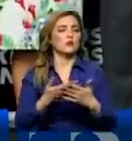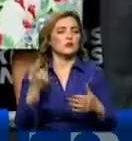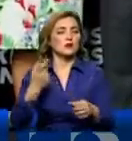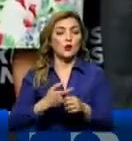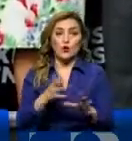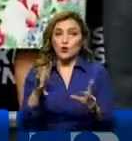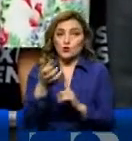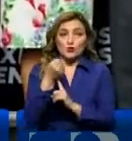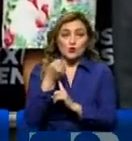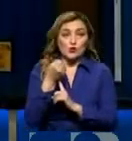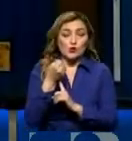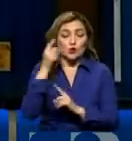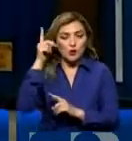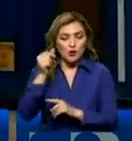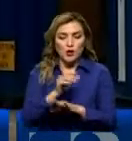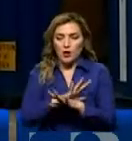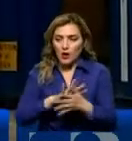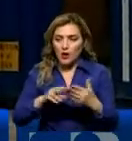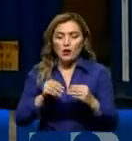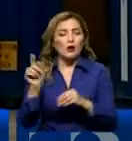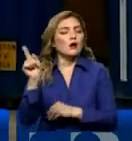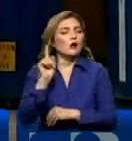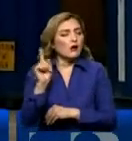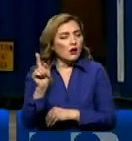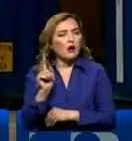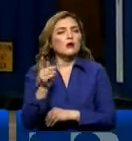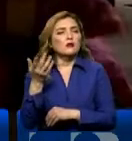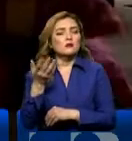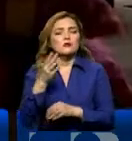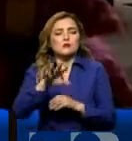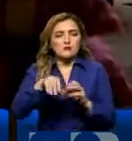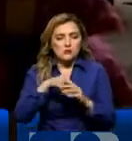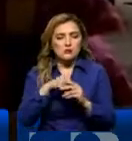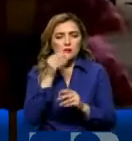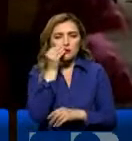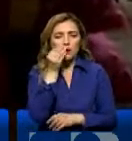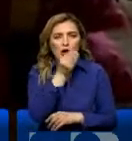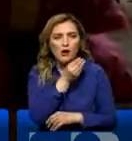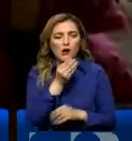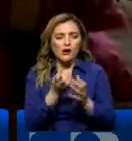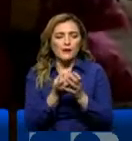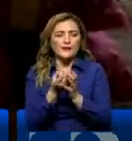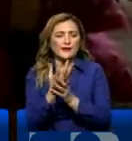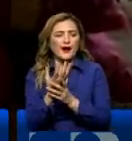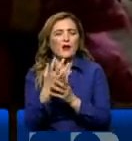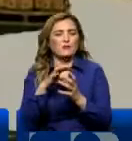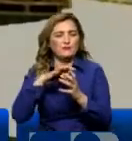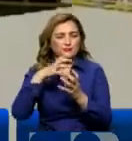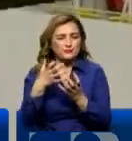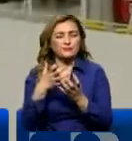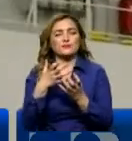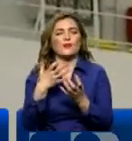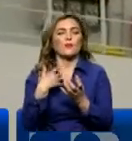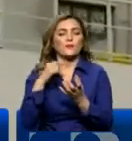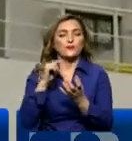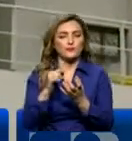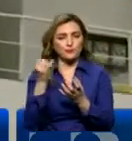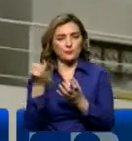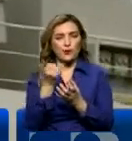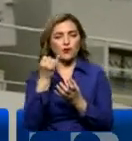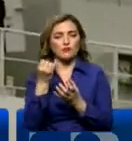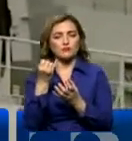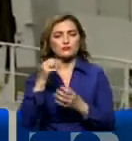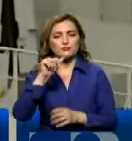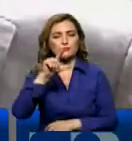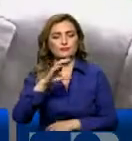única línea que debe seguir el gobierno. En paralelo, está incluir a las flores, brócoli, alcachofas y atún en el Sistema General de